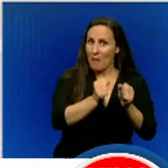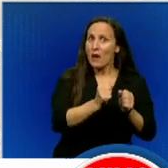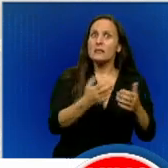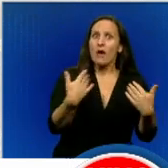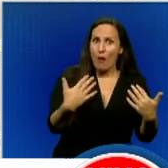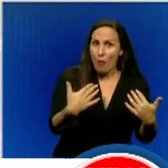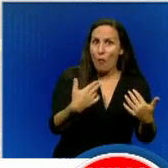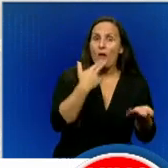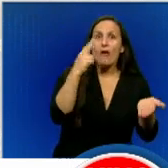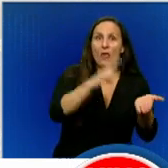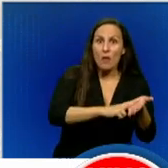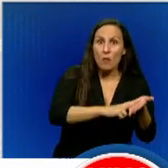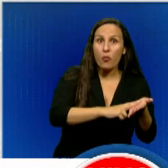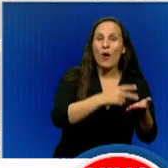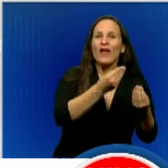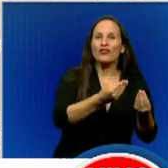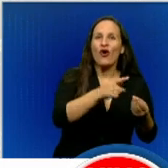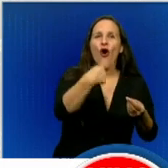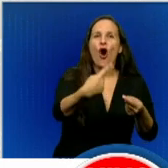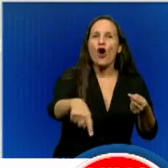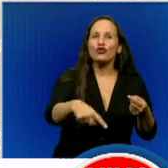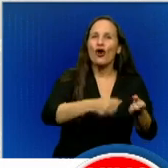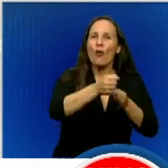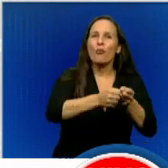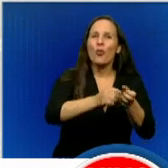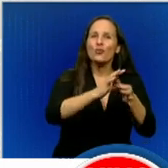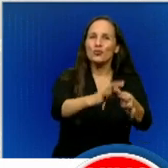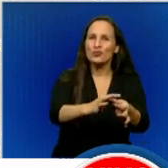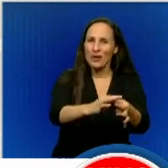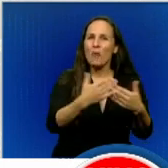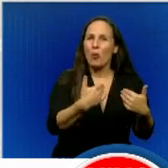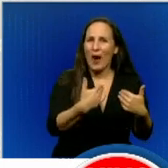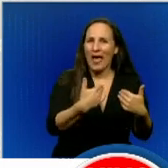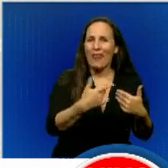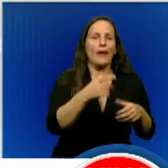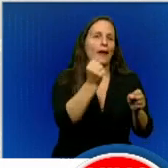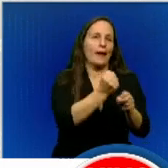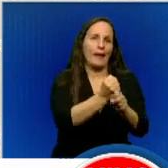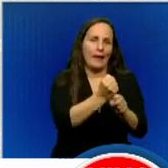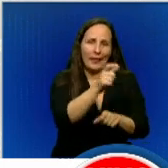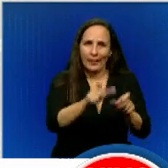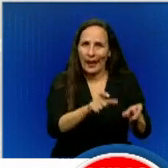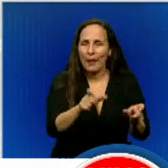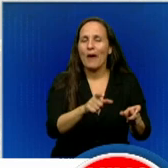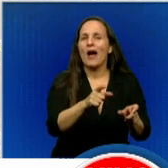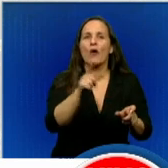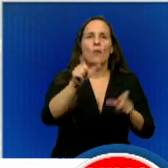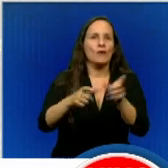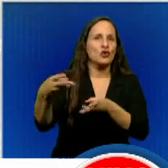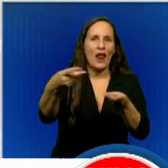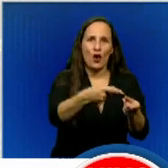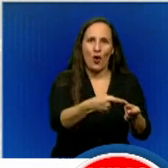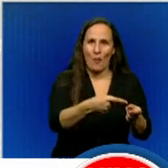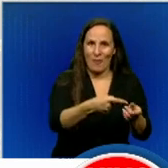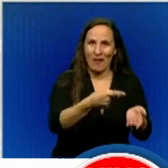trasladar impuestos a los otros factores de producción asociado al capital esto es al trabajo y a los consumidores